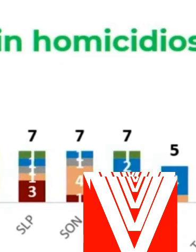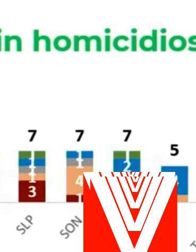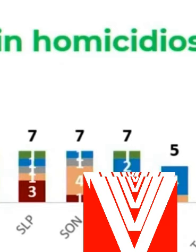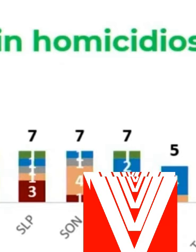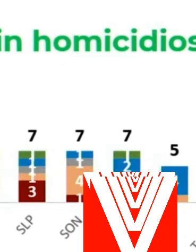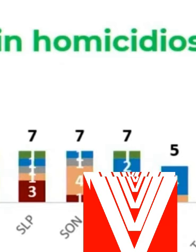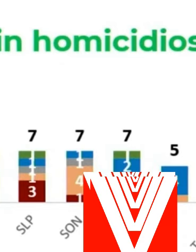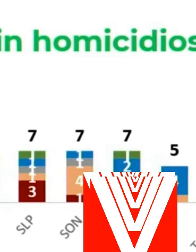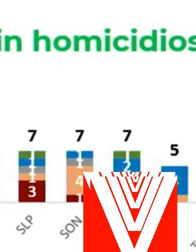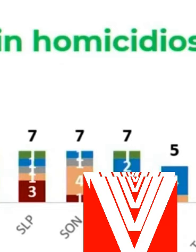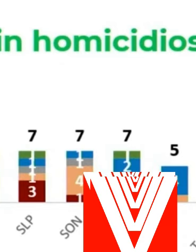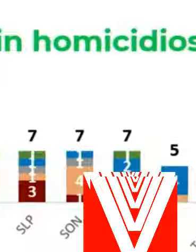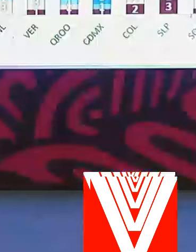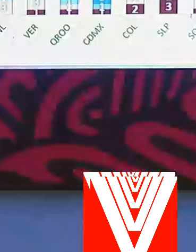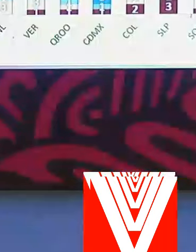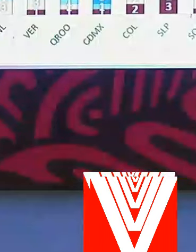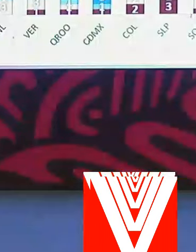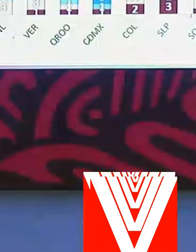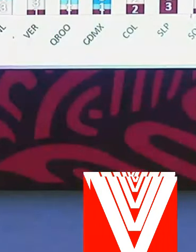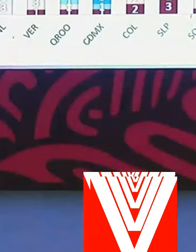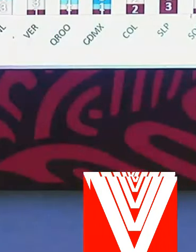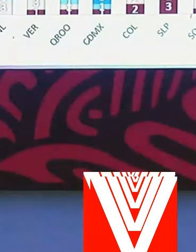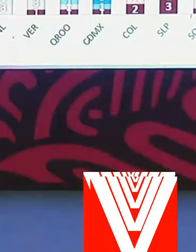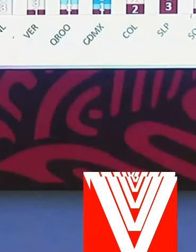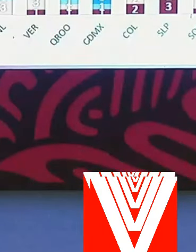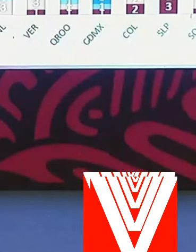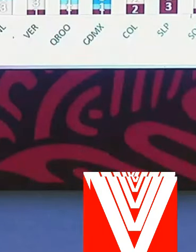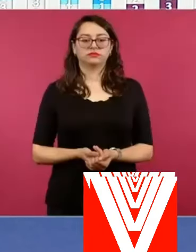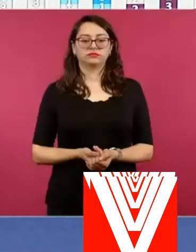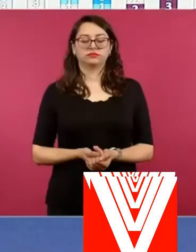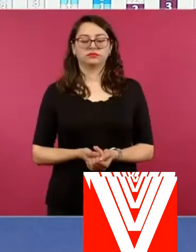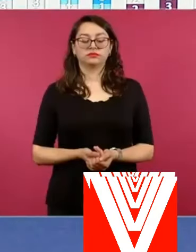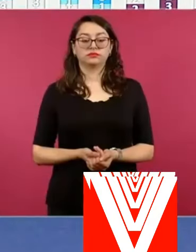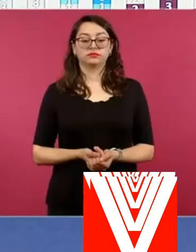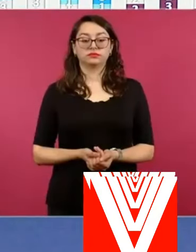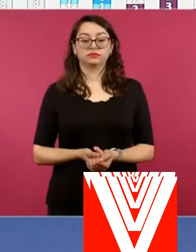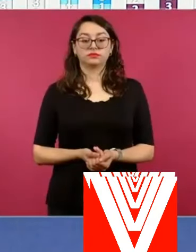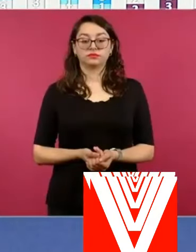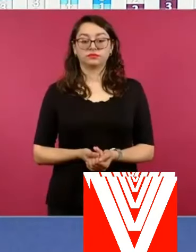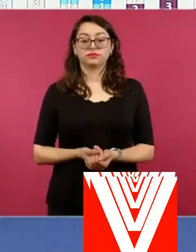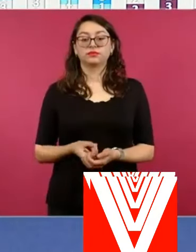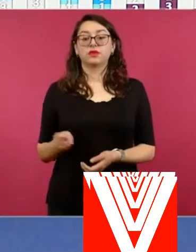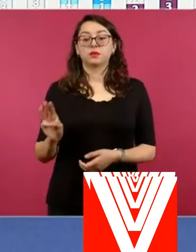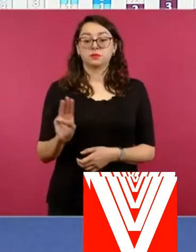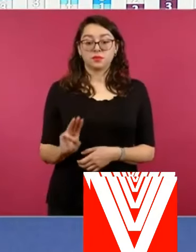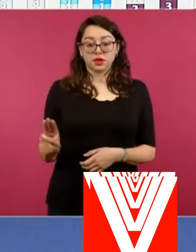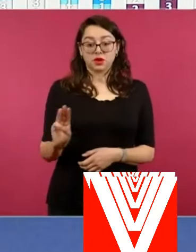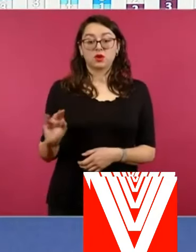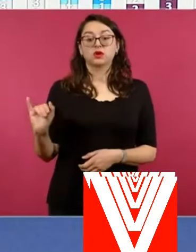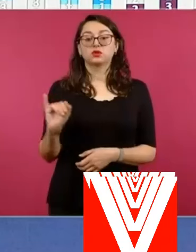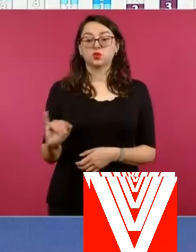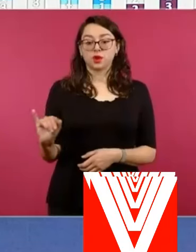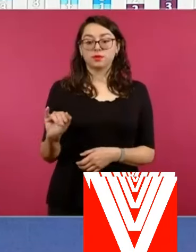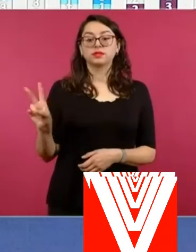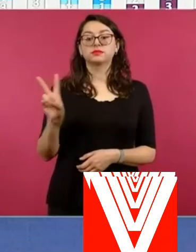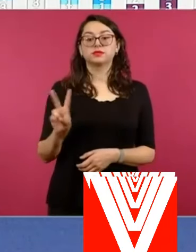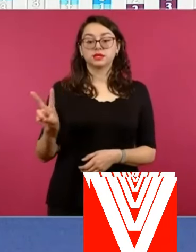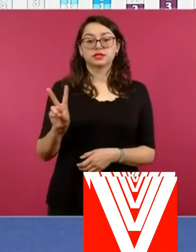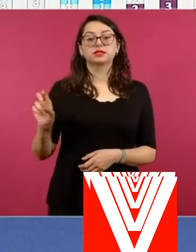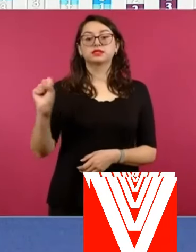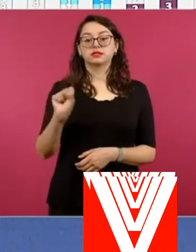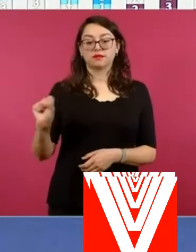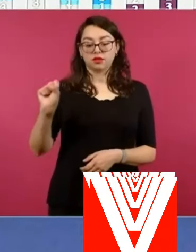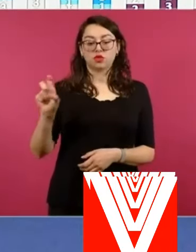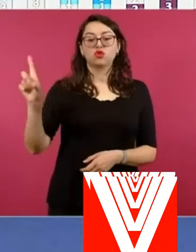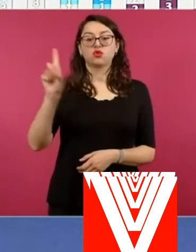Viernes, sábado. No, es miércoles, jueves, viernes, sábado y